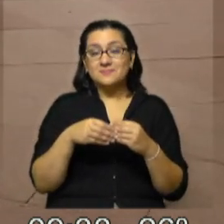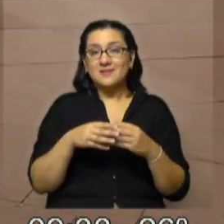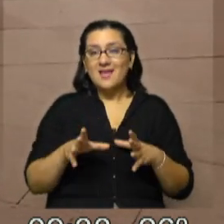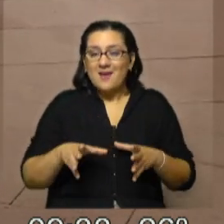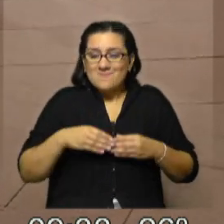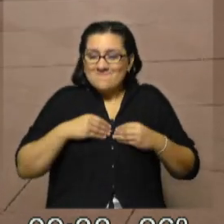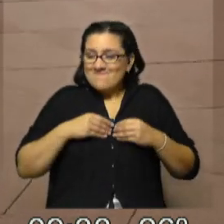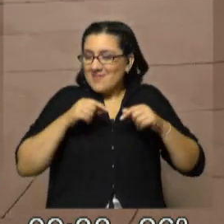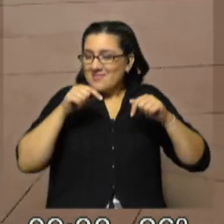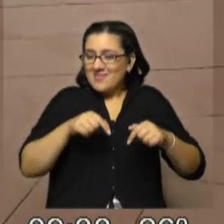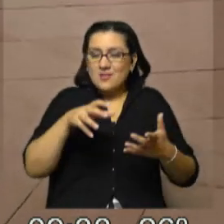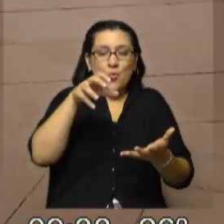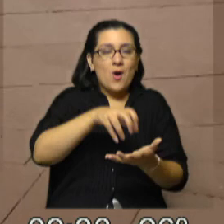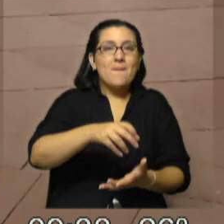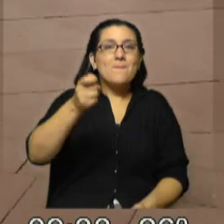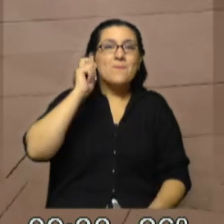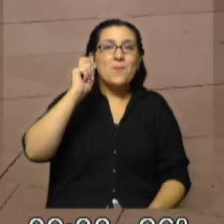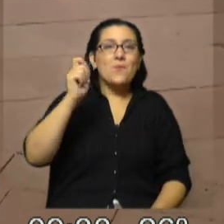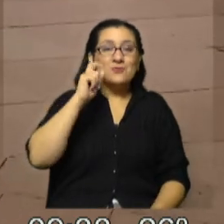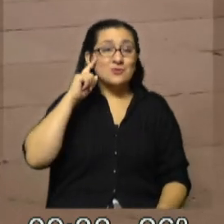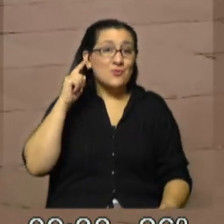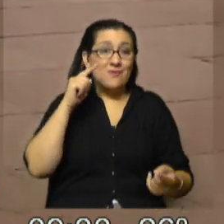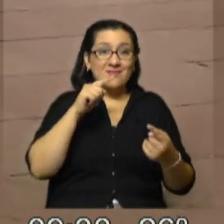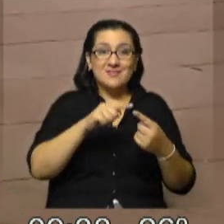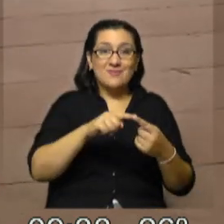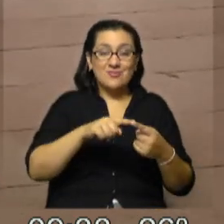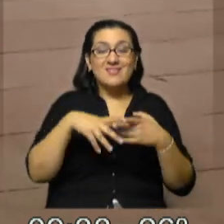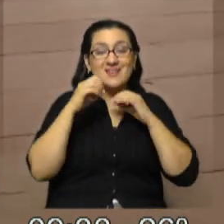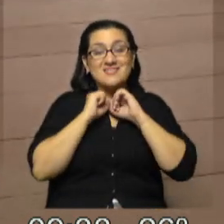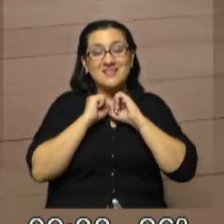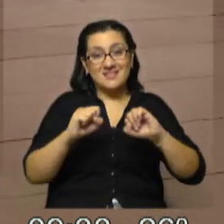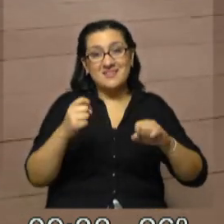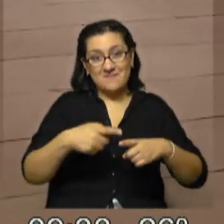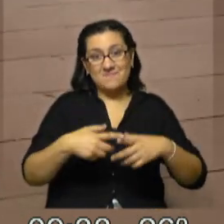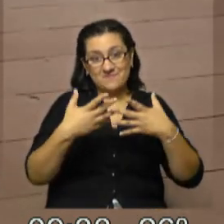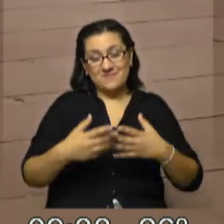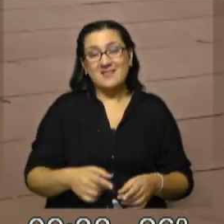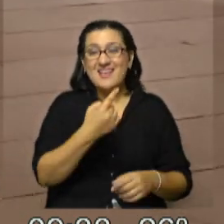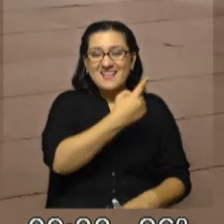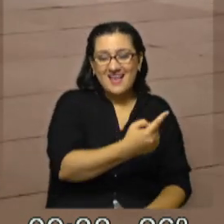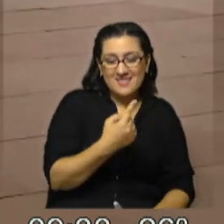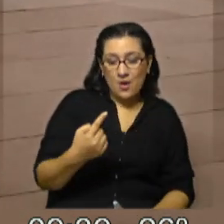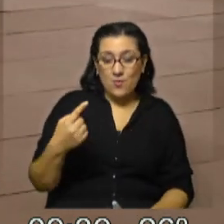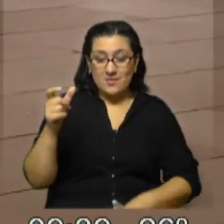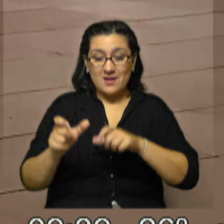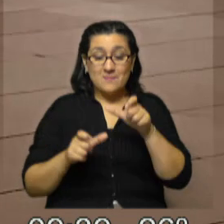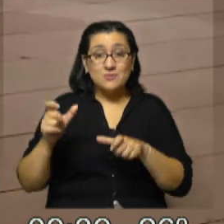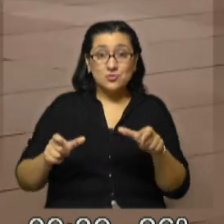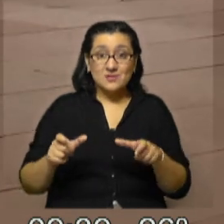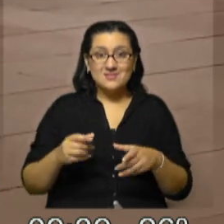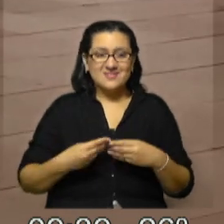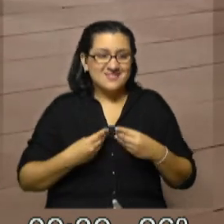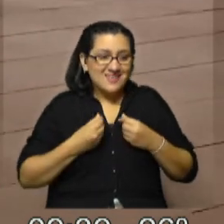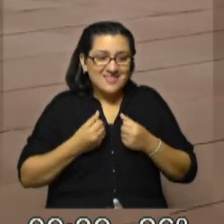apropiarte del espacio público, que es uno de los objetivos que tenemos desde la Secretaría, la apropiación, que cada uno de las montevideanas y los montevideanos